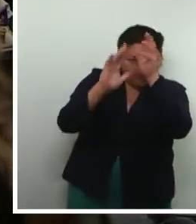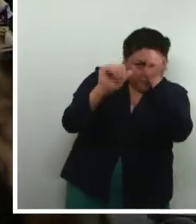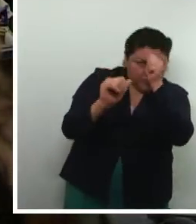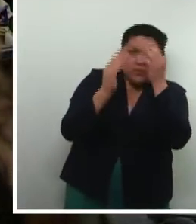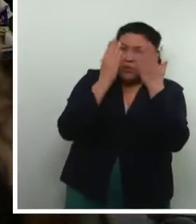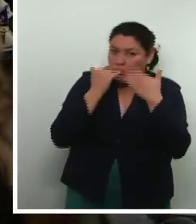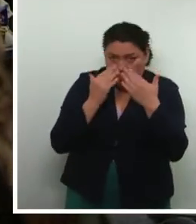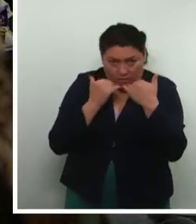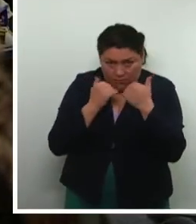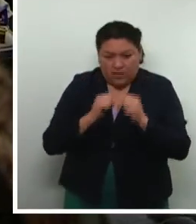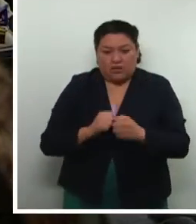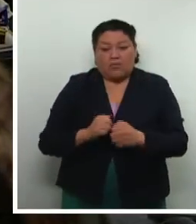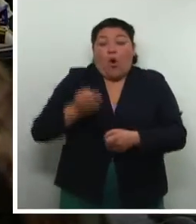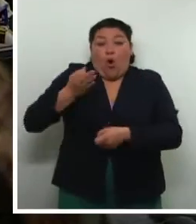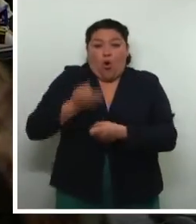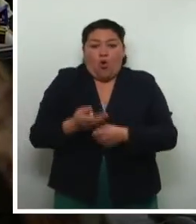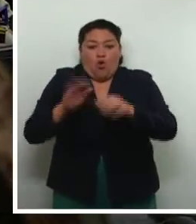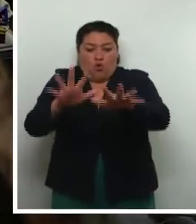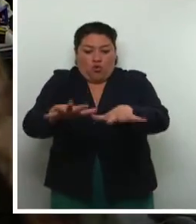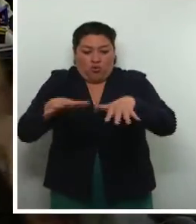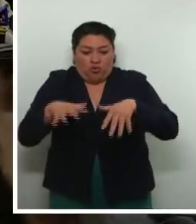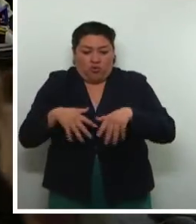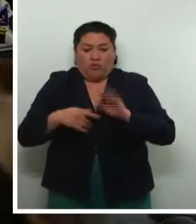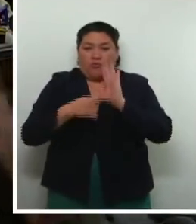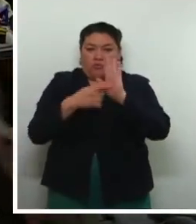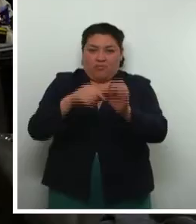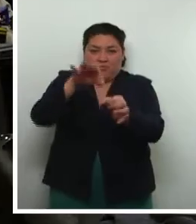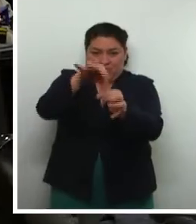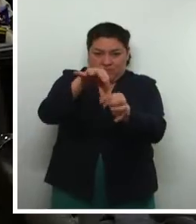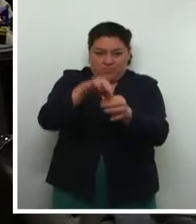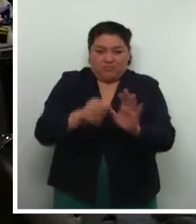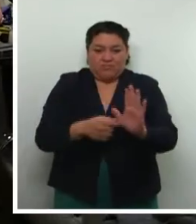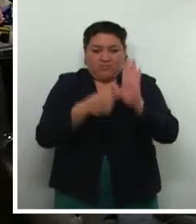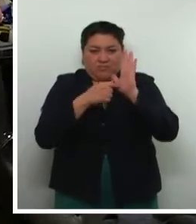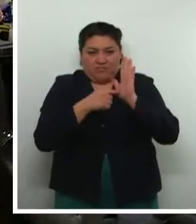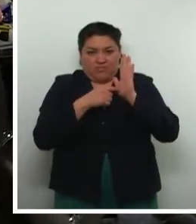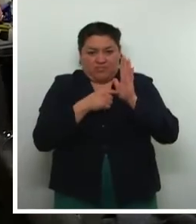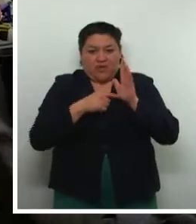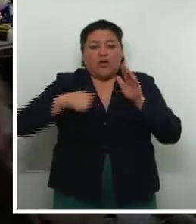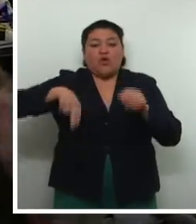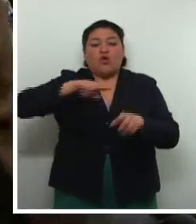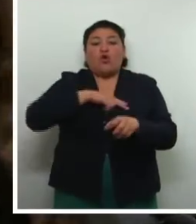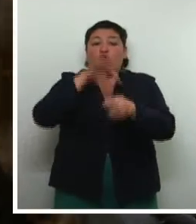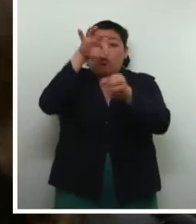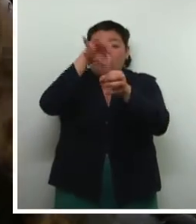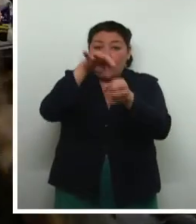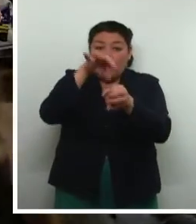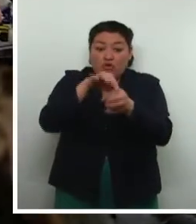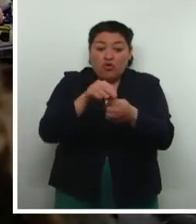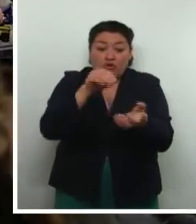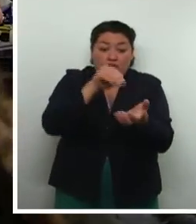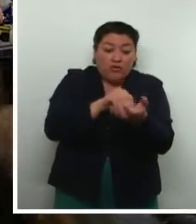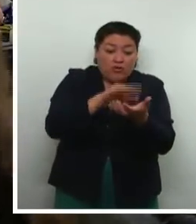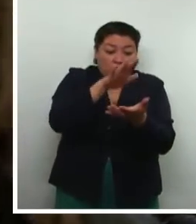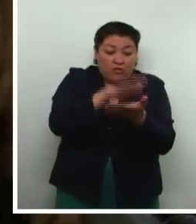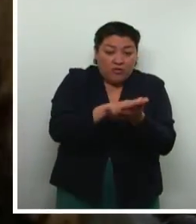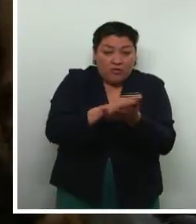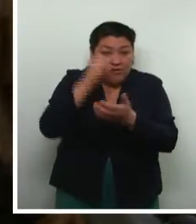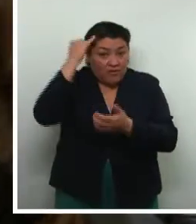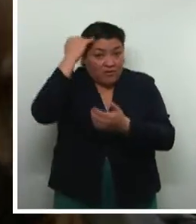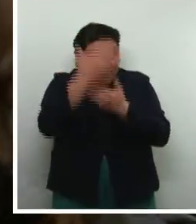cuando llegamos a votar este documento, solo votamos aquello que estaba